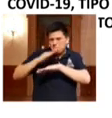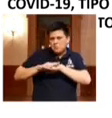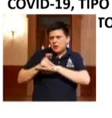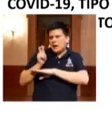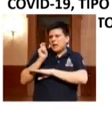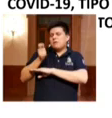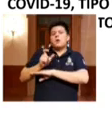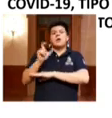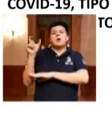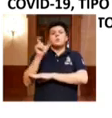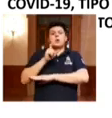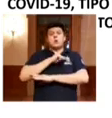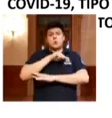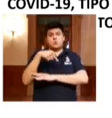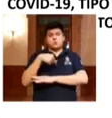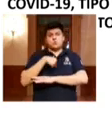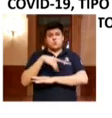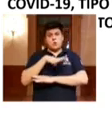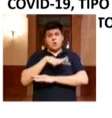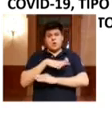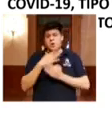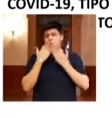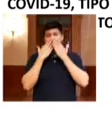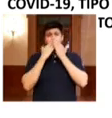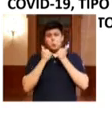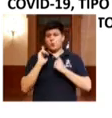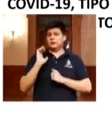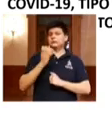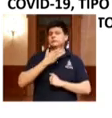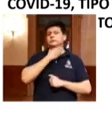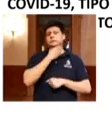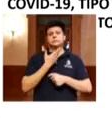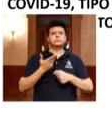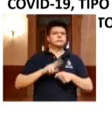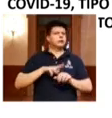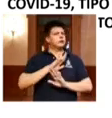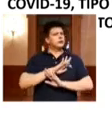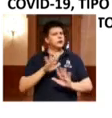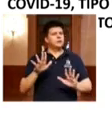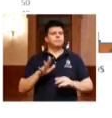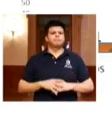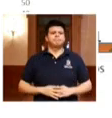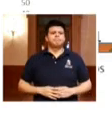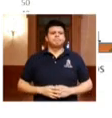en qué momento no vamos a tener suficiencia hospitalaria.